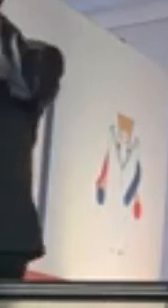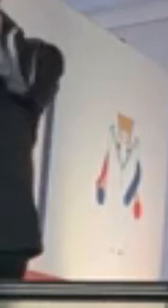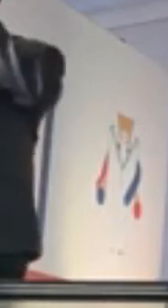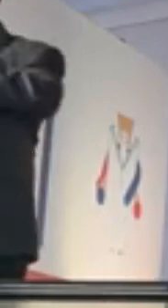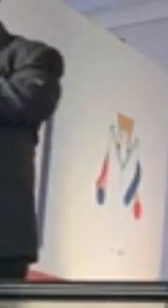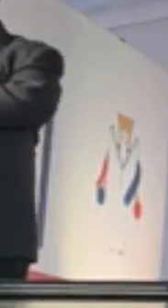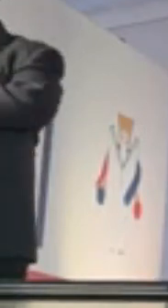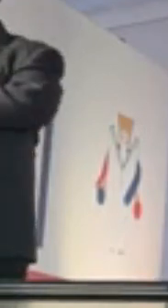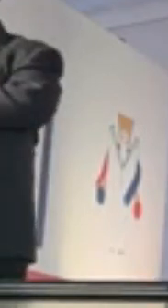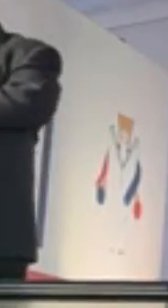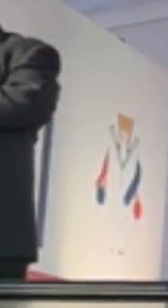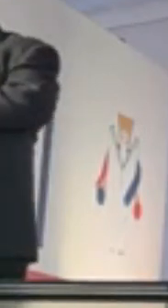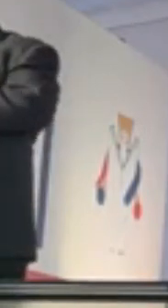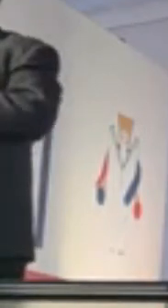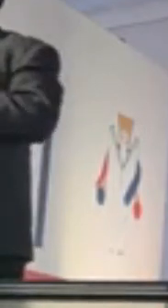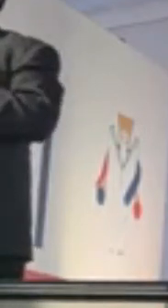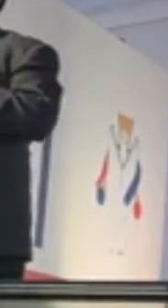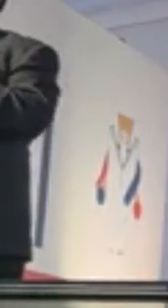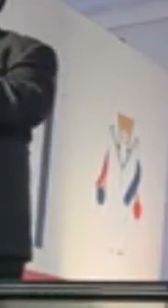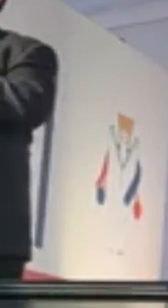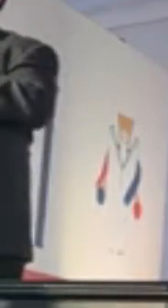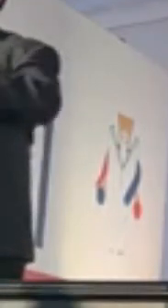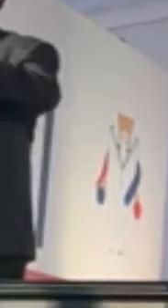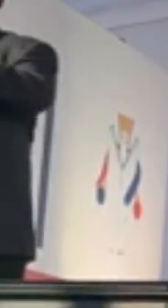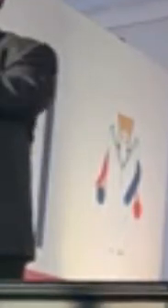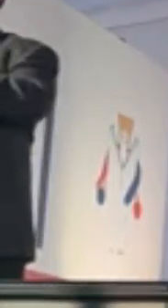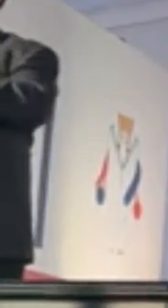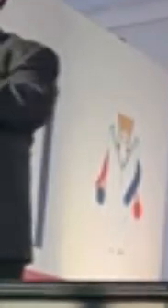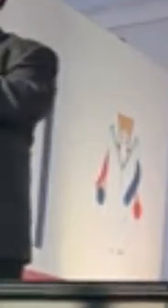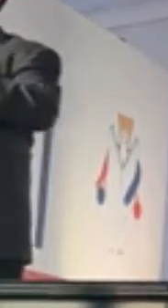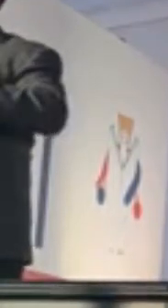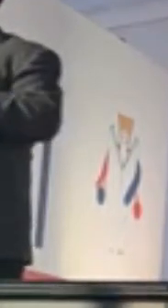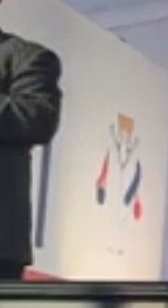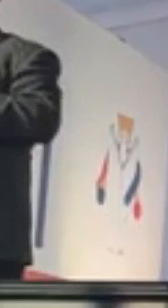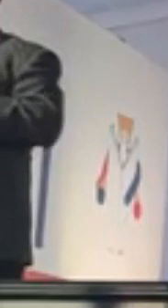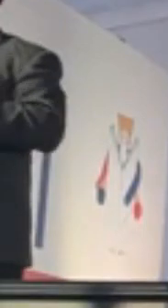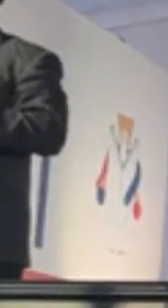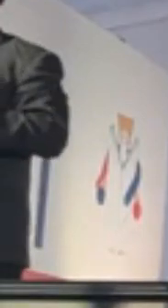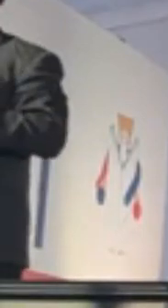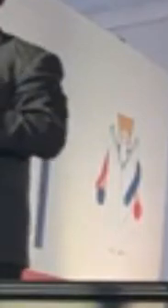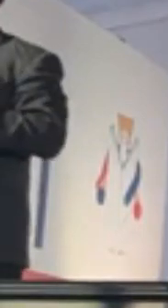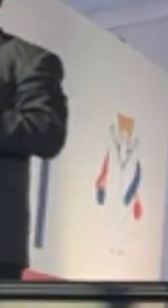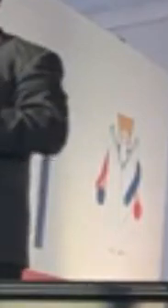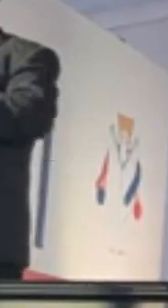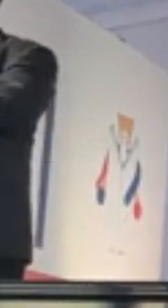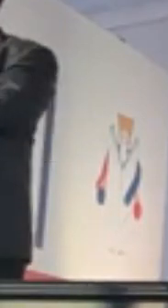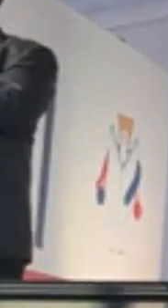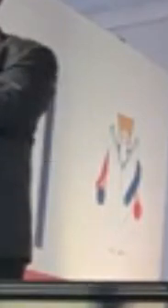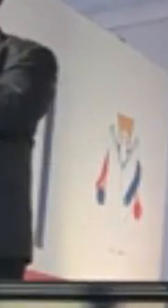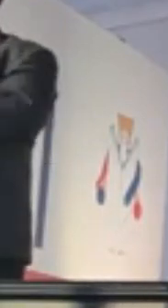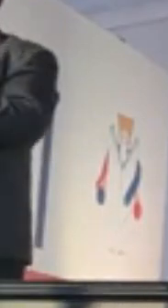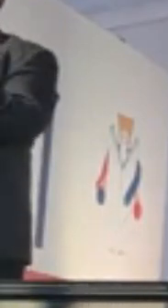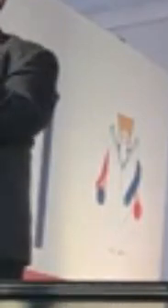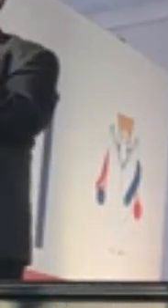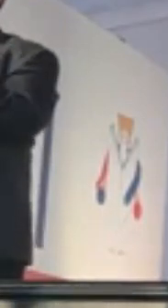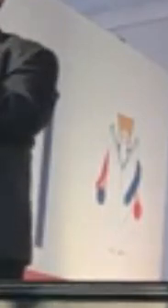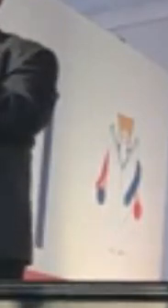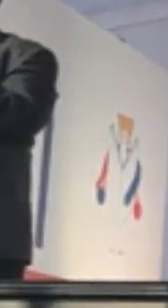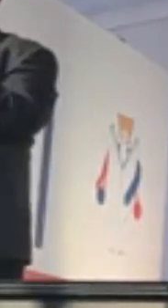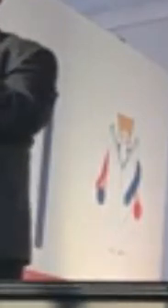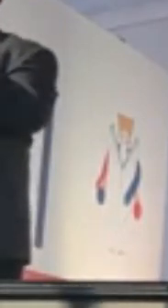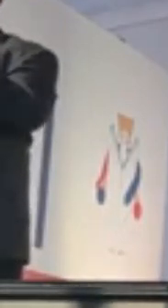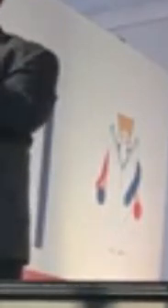lo que se está tratando de hacer aquí, tengamos la información y no lo permitamos y votemos a